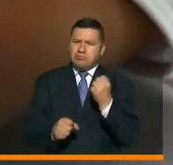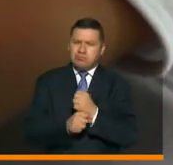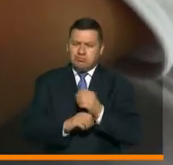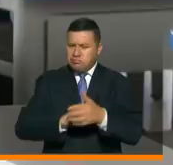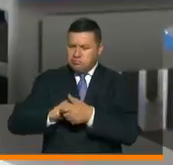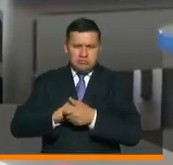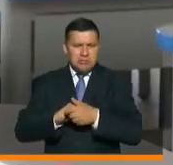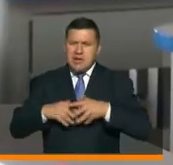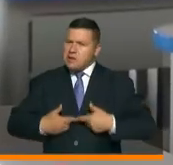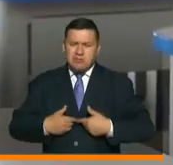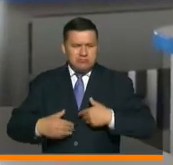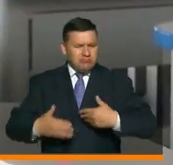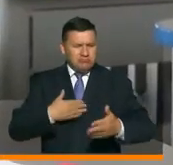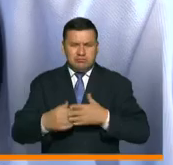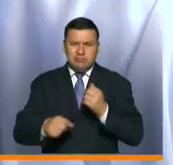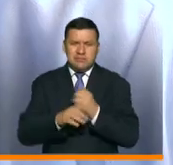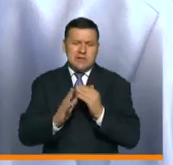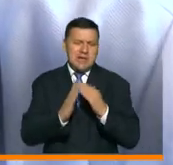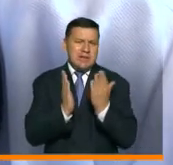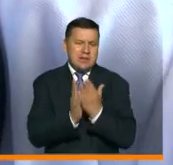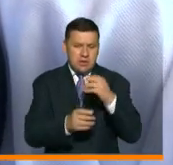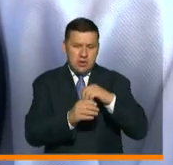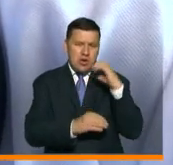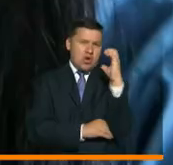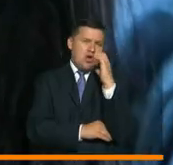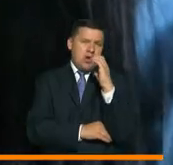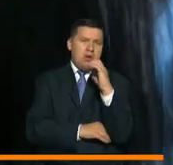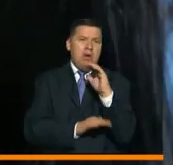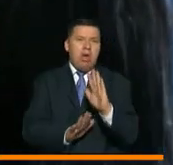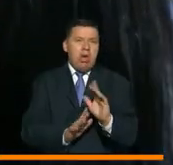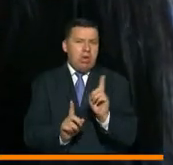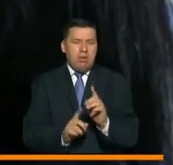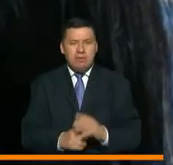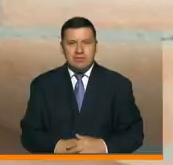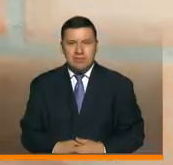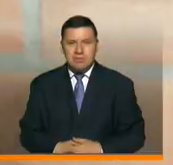de manera incansable para que la educación en Colombia no se detenga.